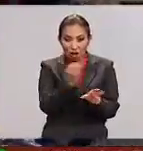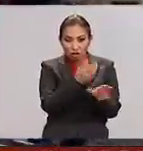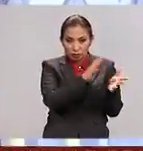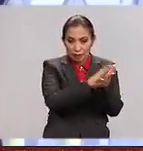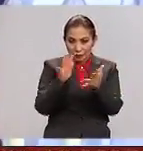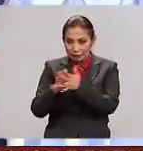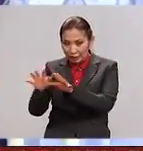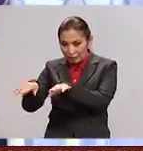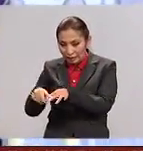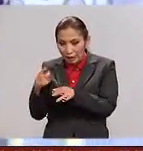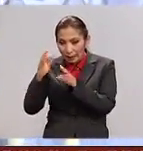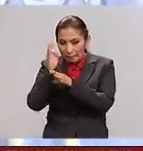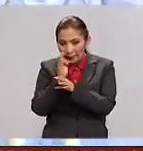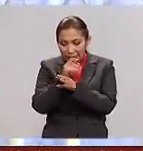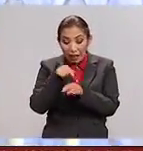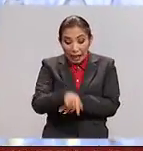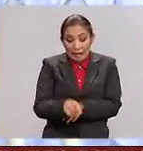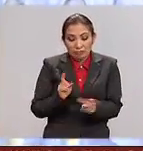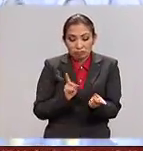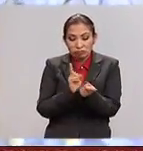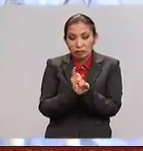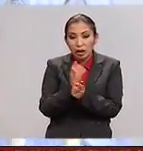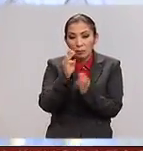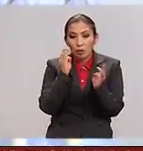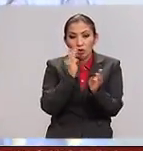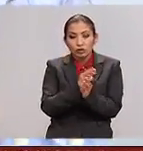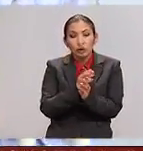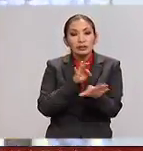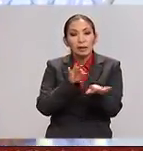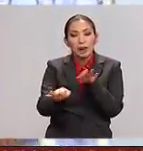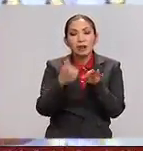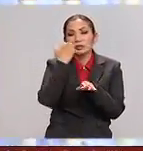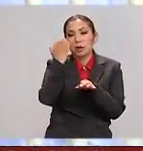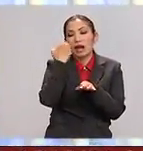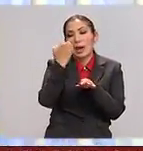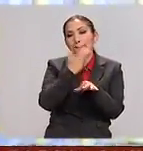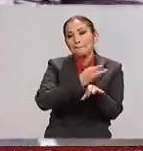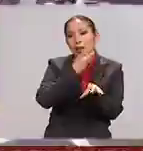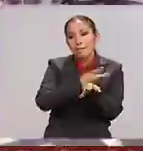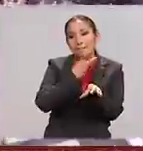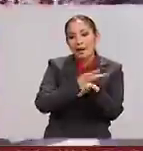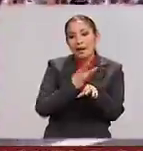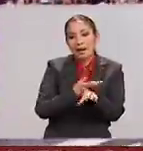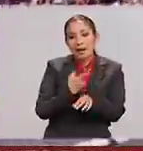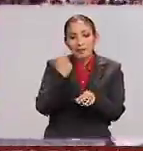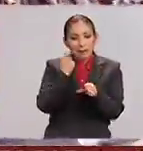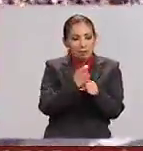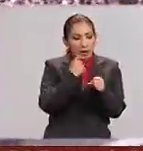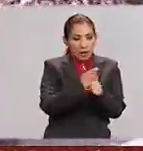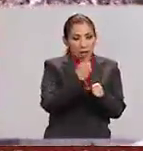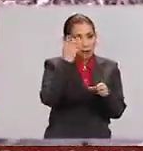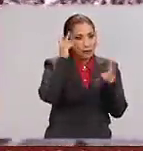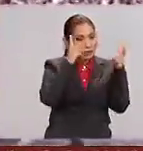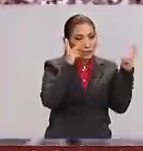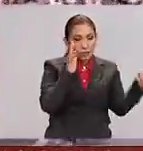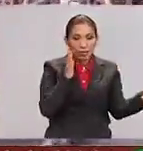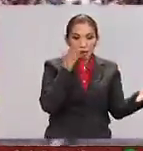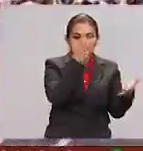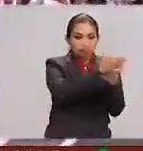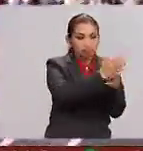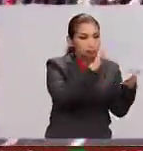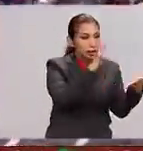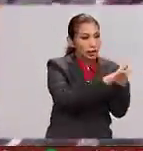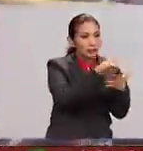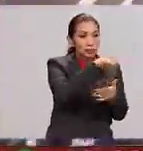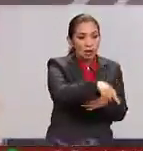hay un encuentro con el mundo del trabajo en el Colegio de Bachilleres. Primero la visita a la cárcel, que seguramente va a ser un momento muy intenso,